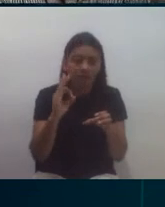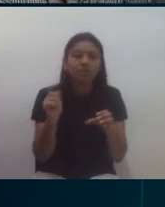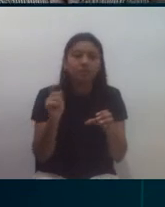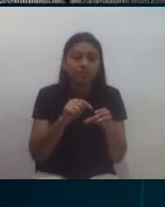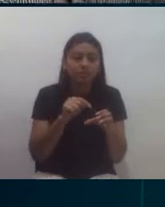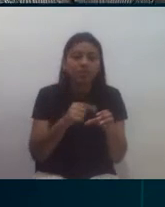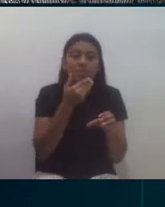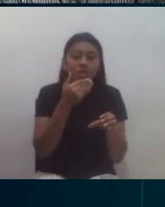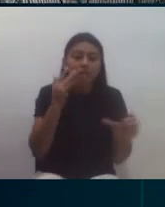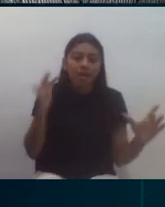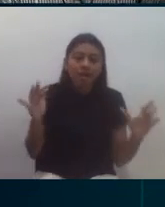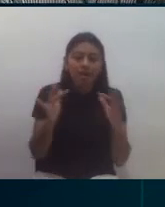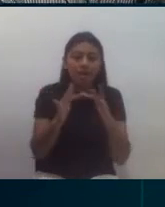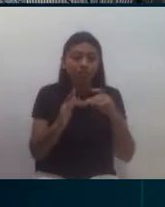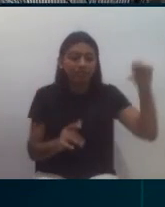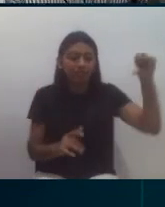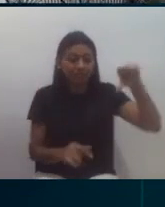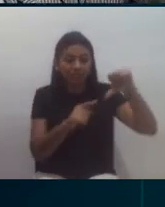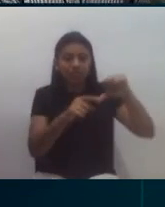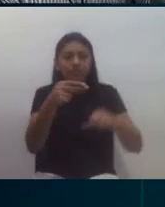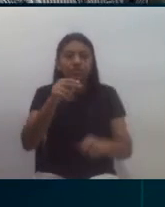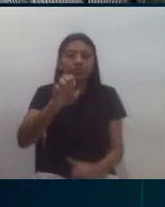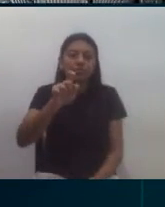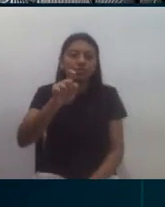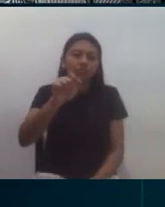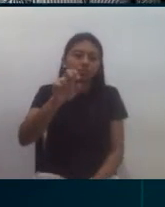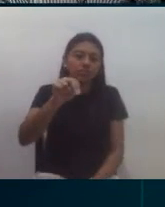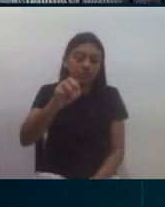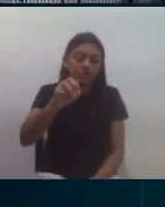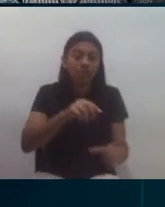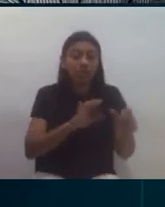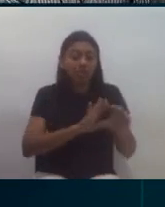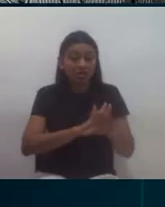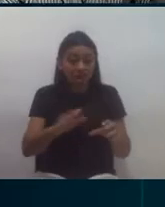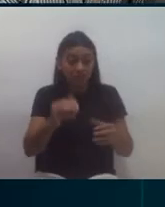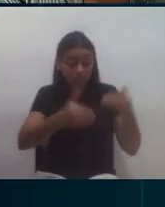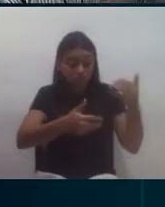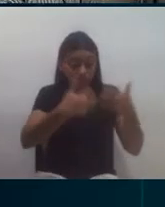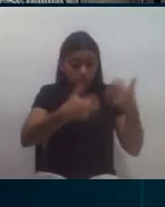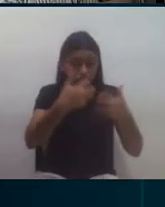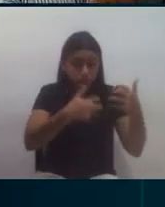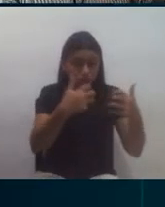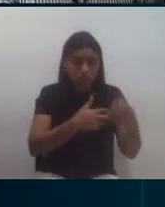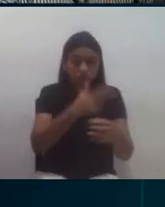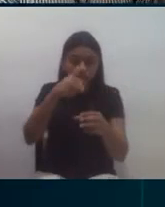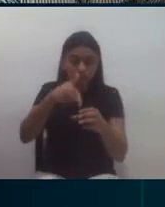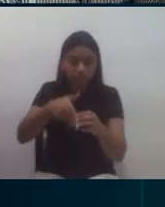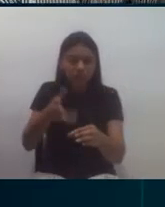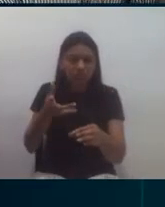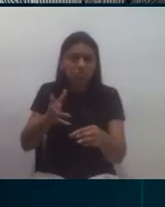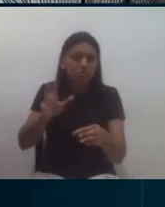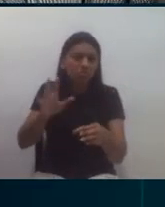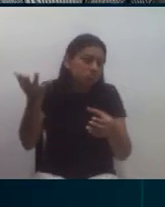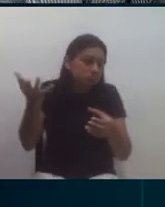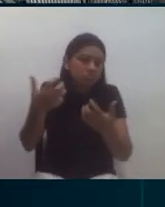de materiales, ¿cierto? Listo. Entonces acá les comparto,